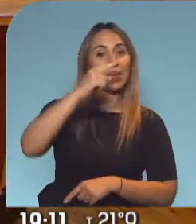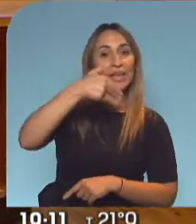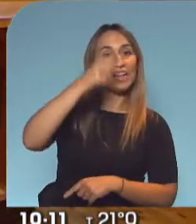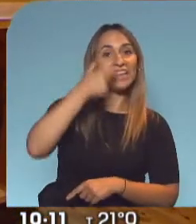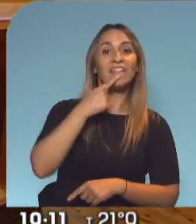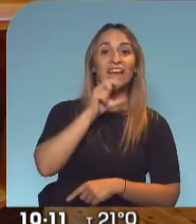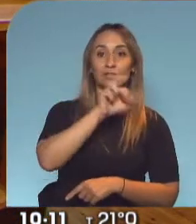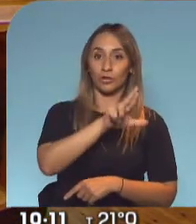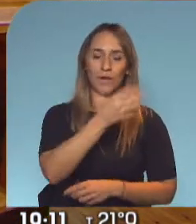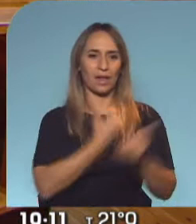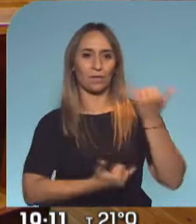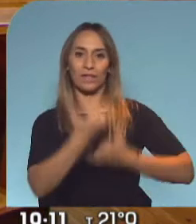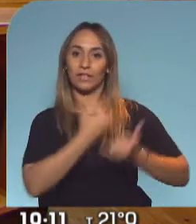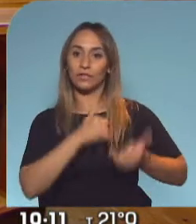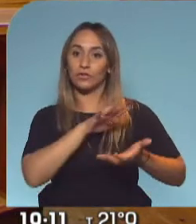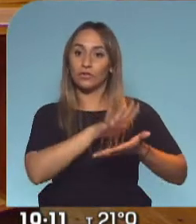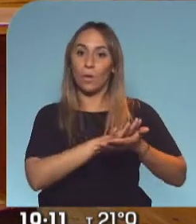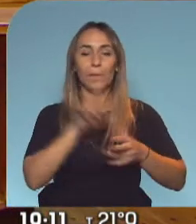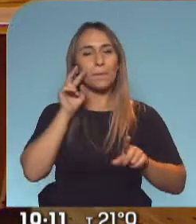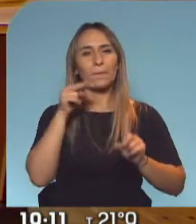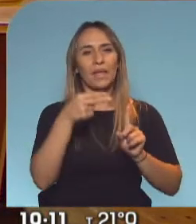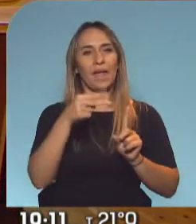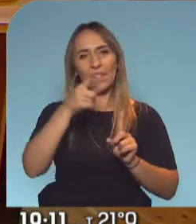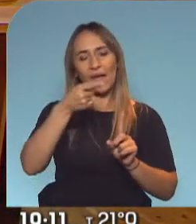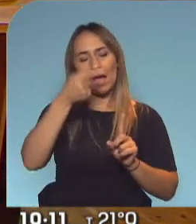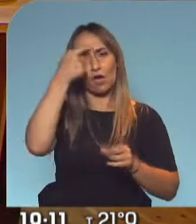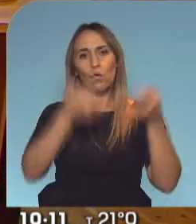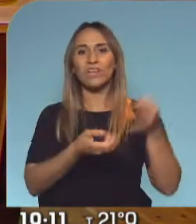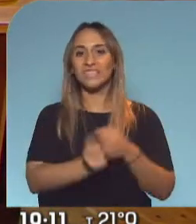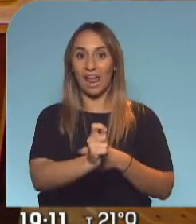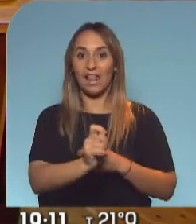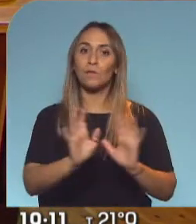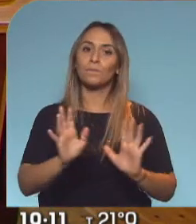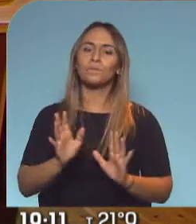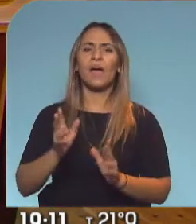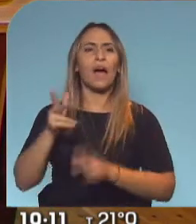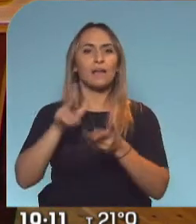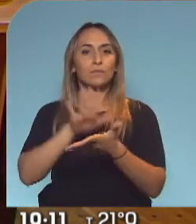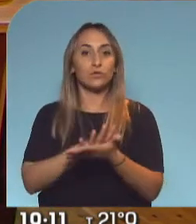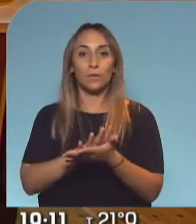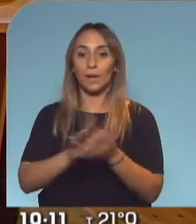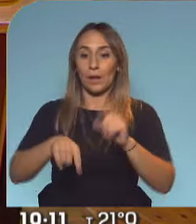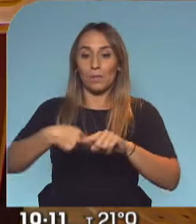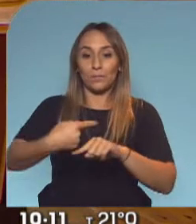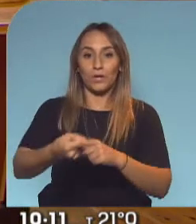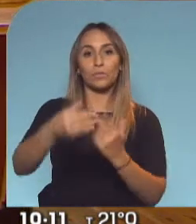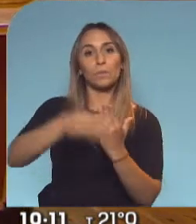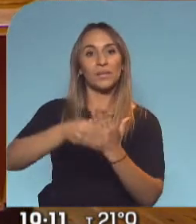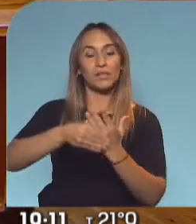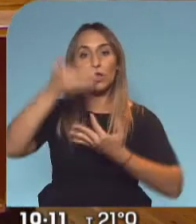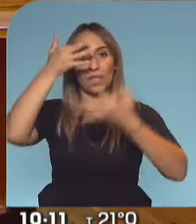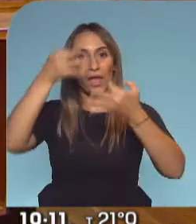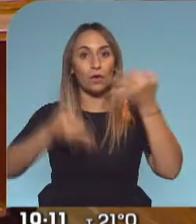para que deje su enfoque desde lo judicial. Estamos hablando del nuevo ministro de Justicia, del próximo ministro de Justicia, digamos, todavía